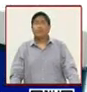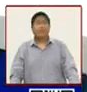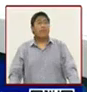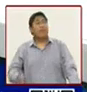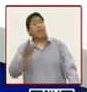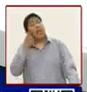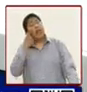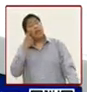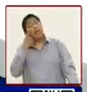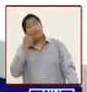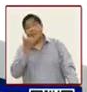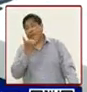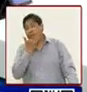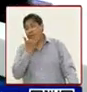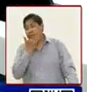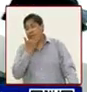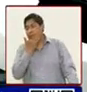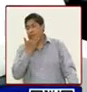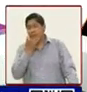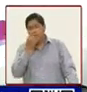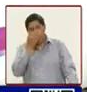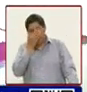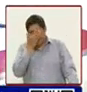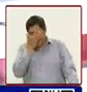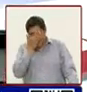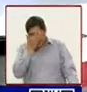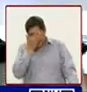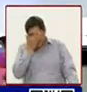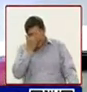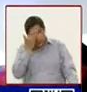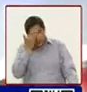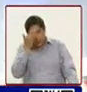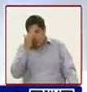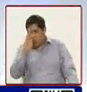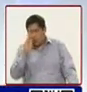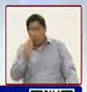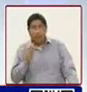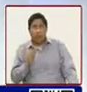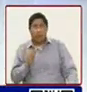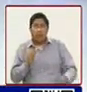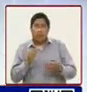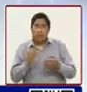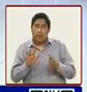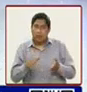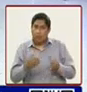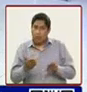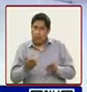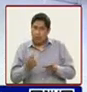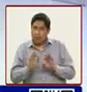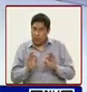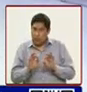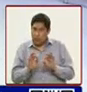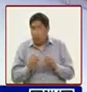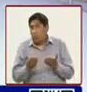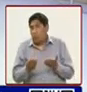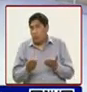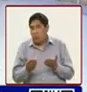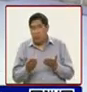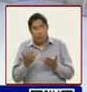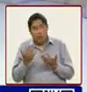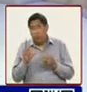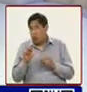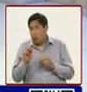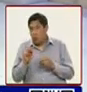Para conocer más detalles sobre este hecho trágico, porque no conocemos en realidad si han habido vidas humanas que se han perdido, esperemos que